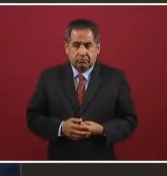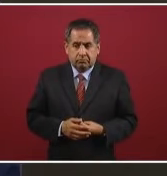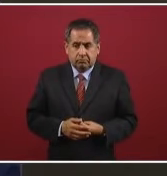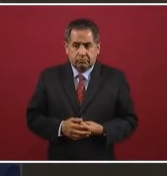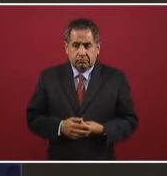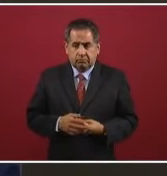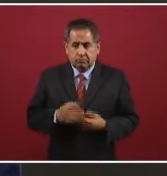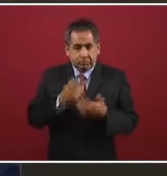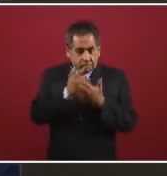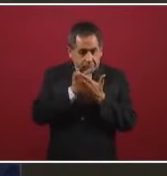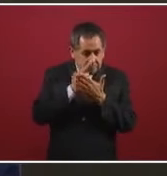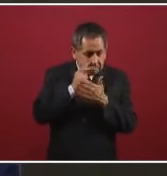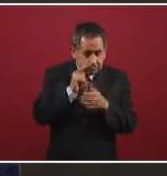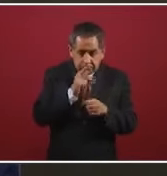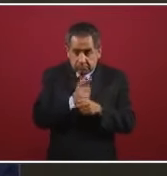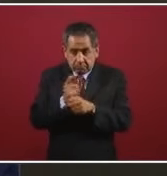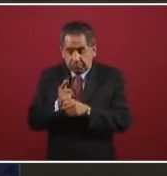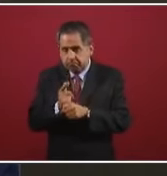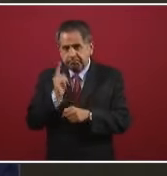rudimentario.